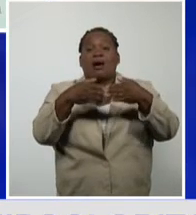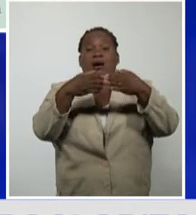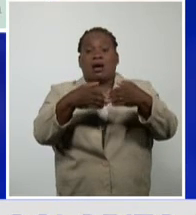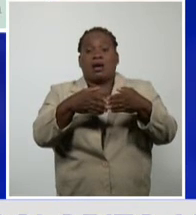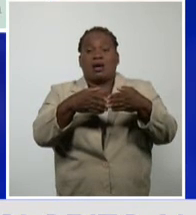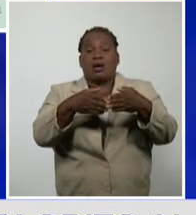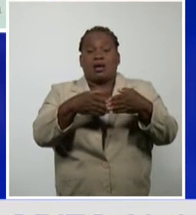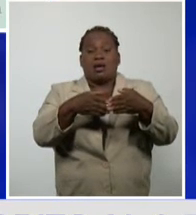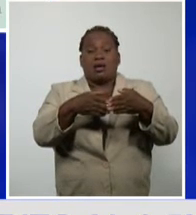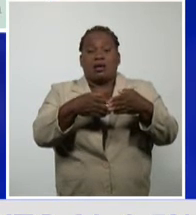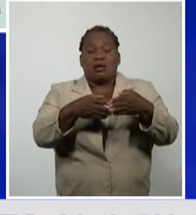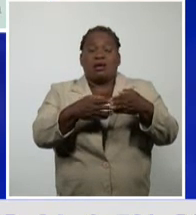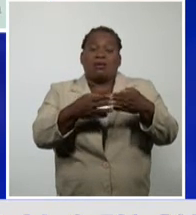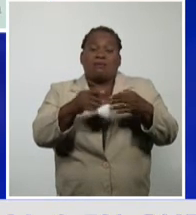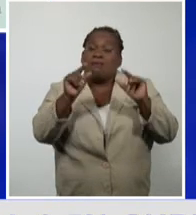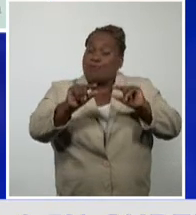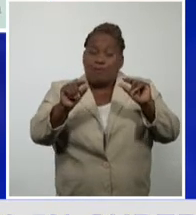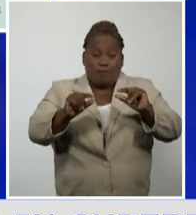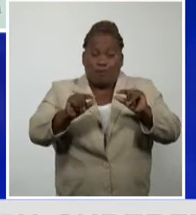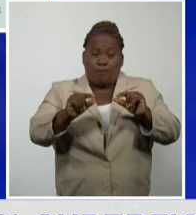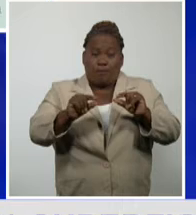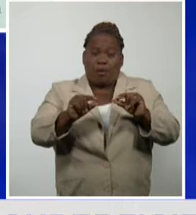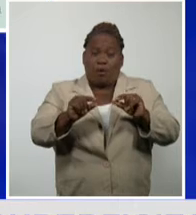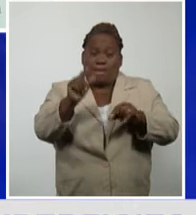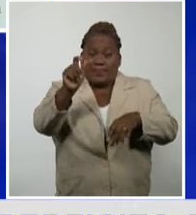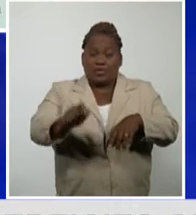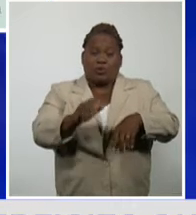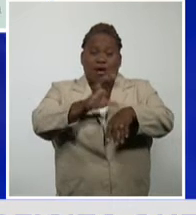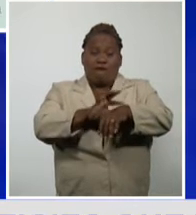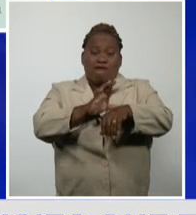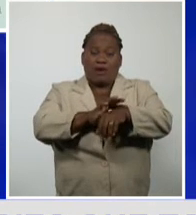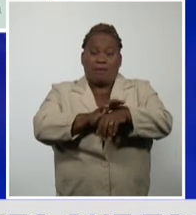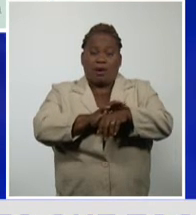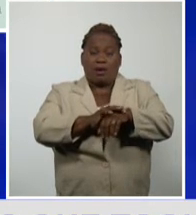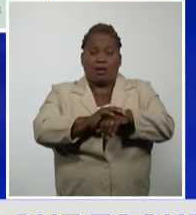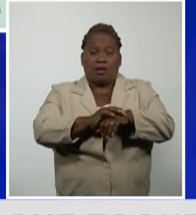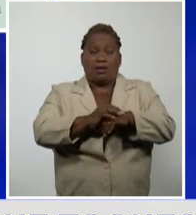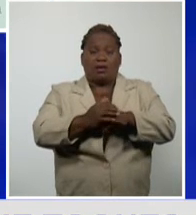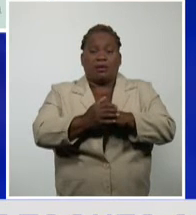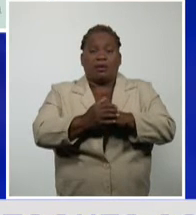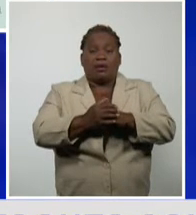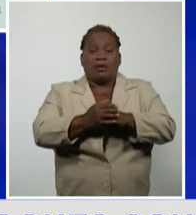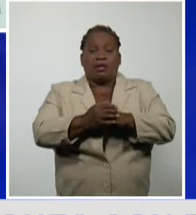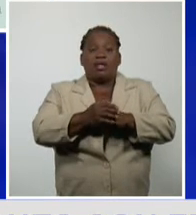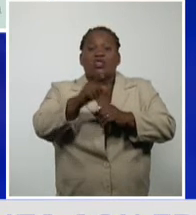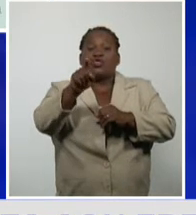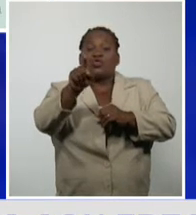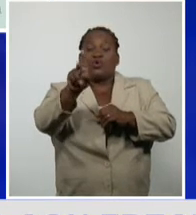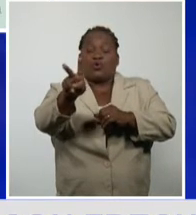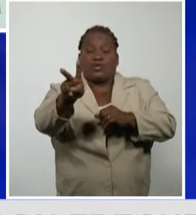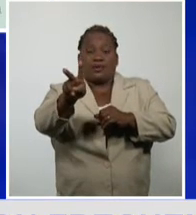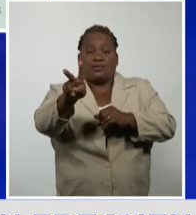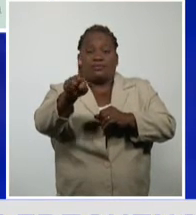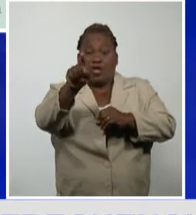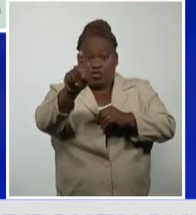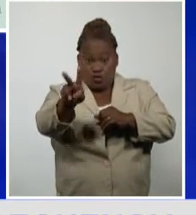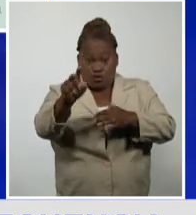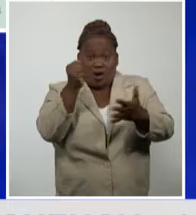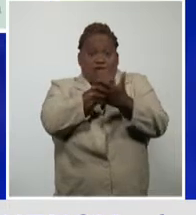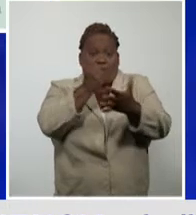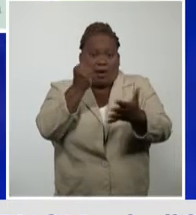es una de las que menos casos ha confirmado, con 12 casos confirmados,